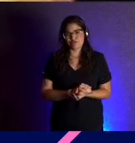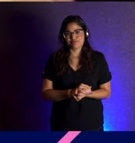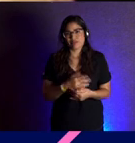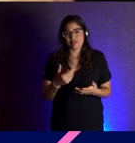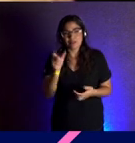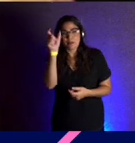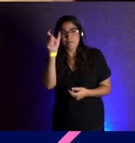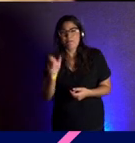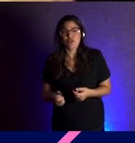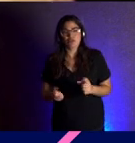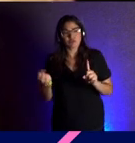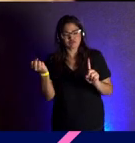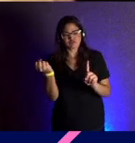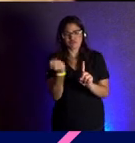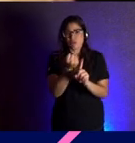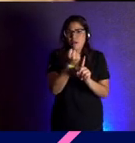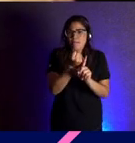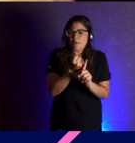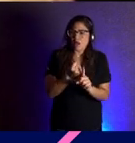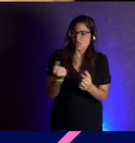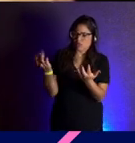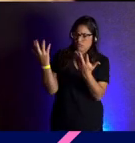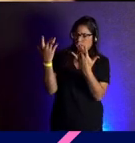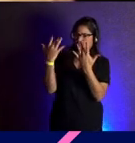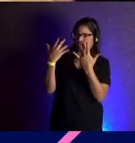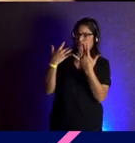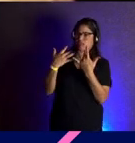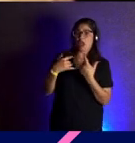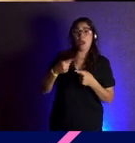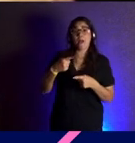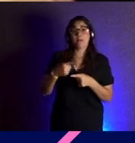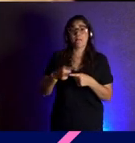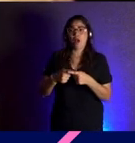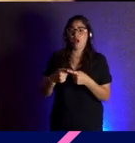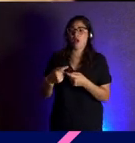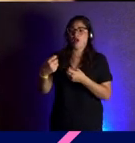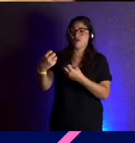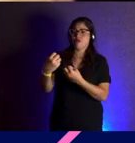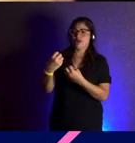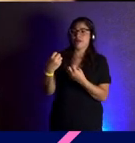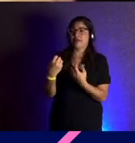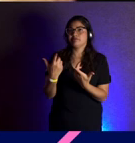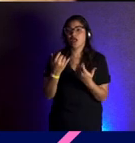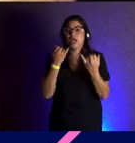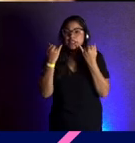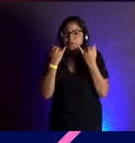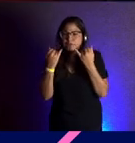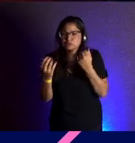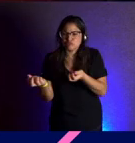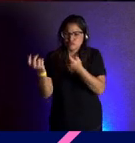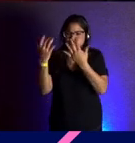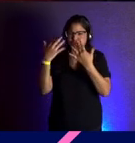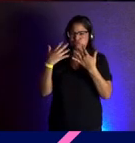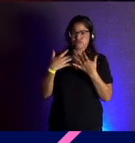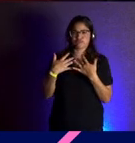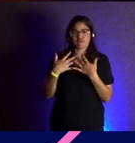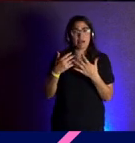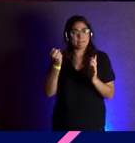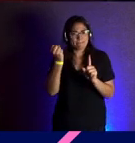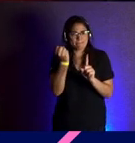está la clave de generar información que sea un servicio público. Y lo necesitamos. Listo.